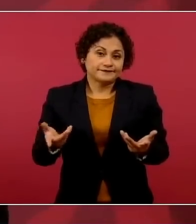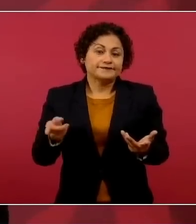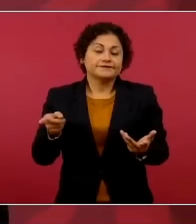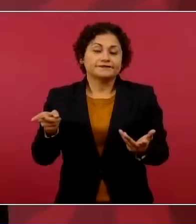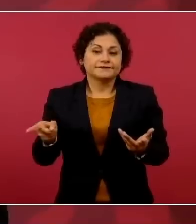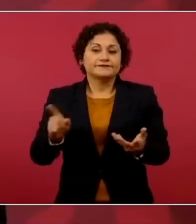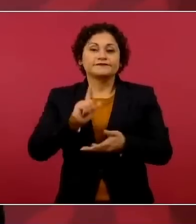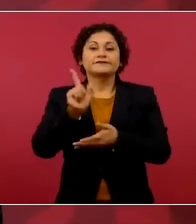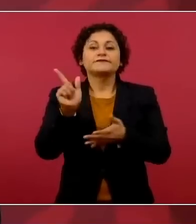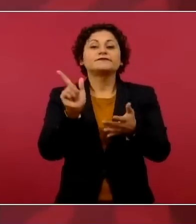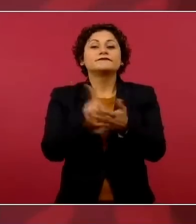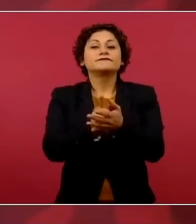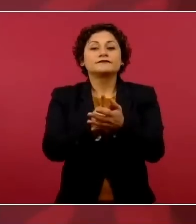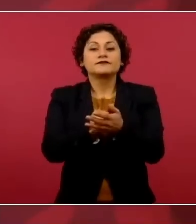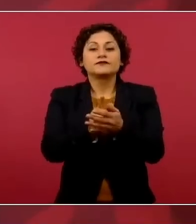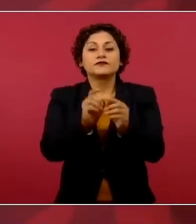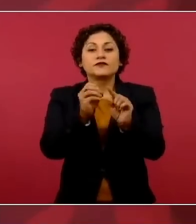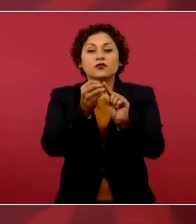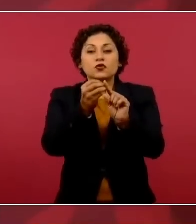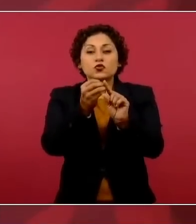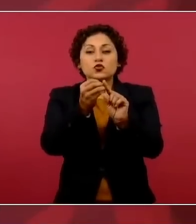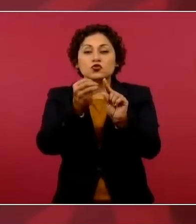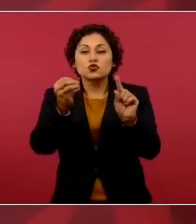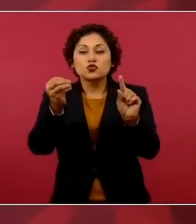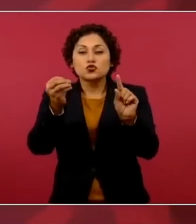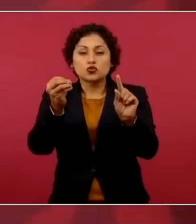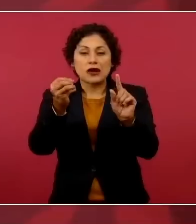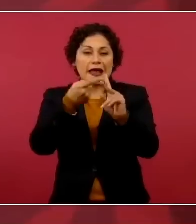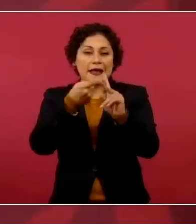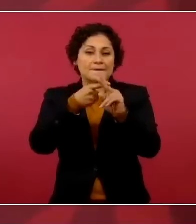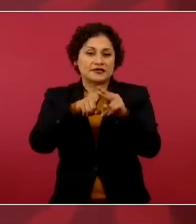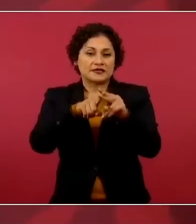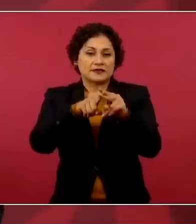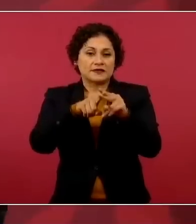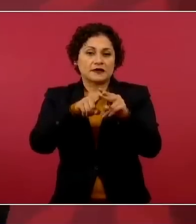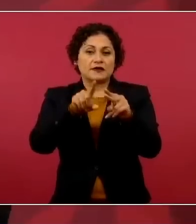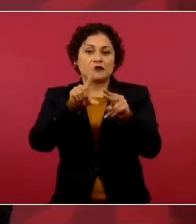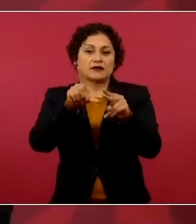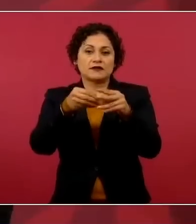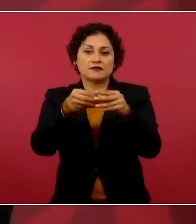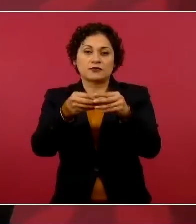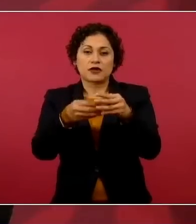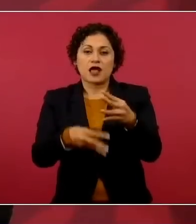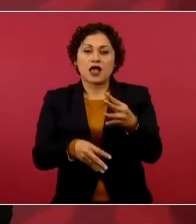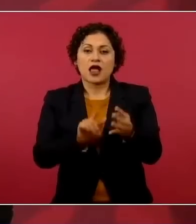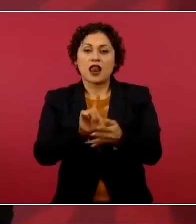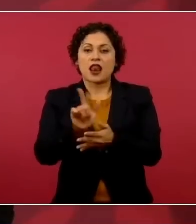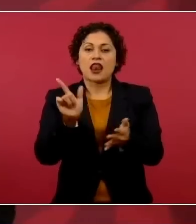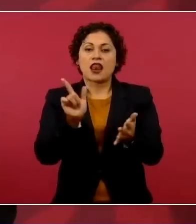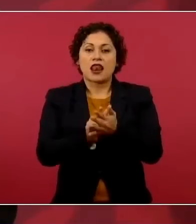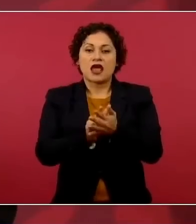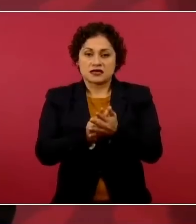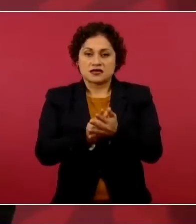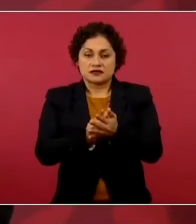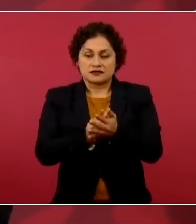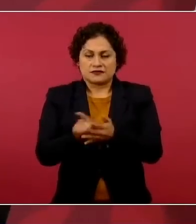esbozaban el principio básico y dejaban a la ley secundaria